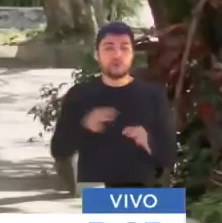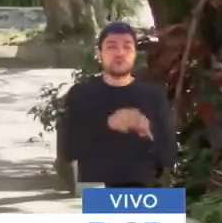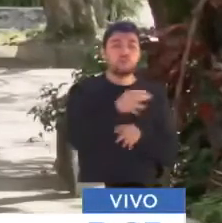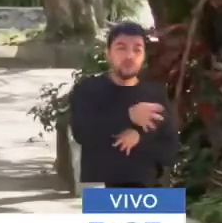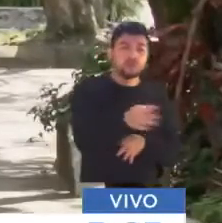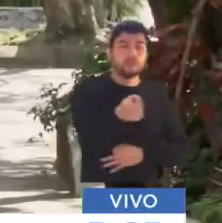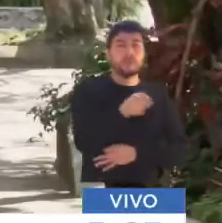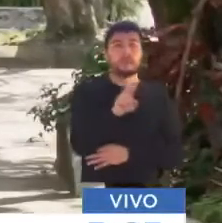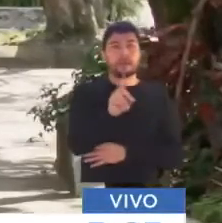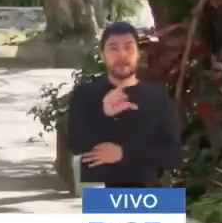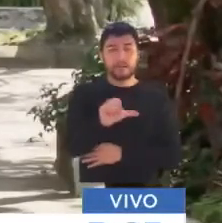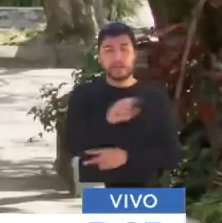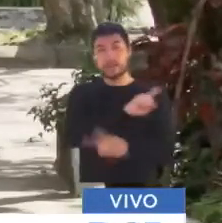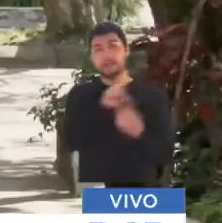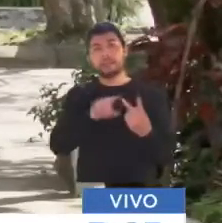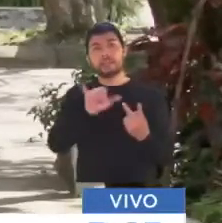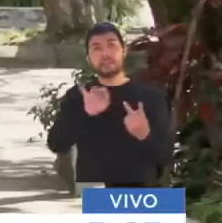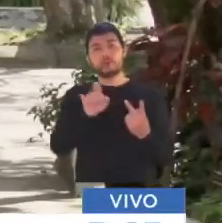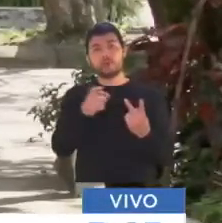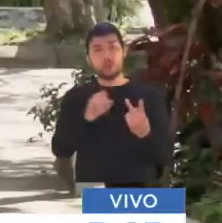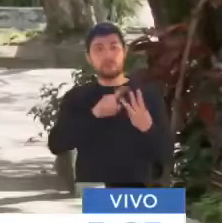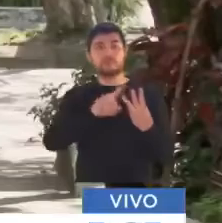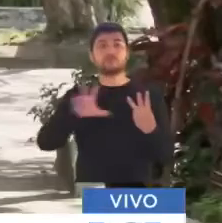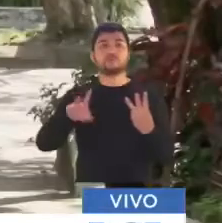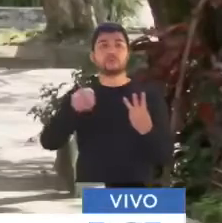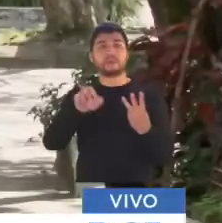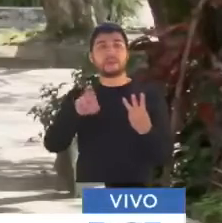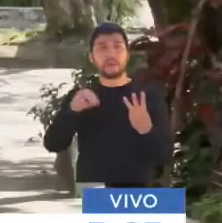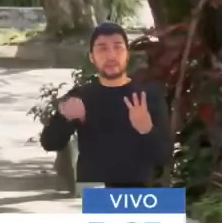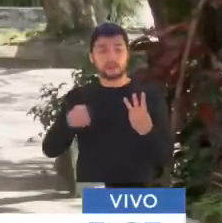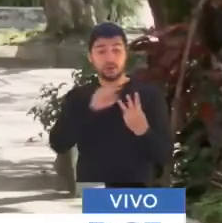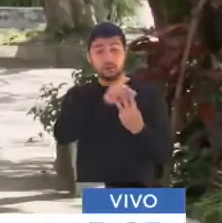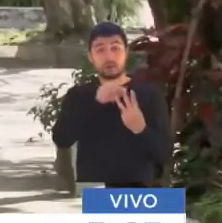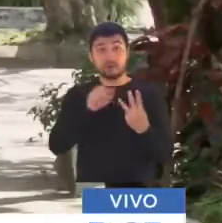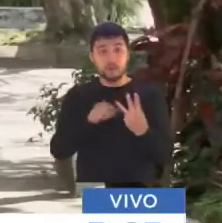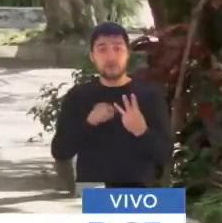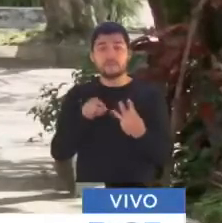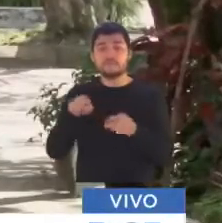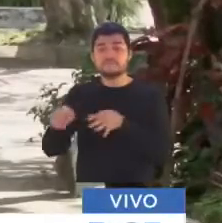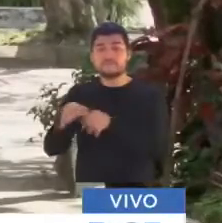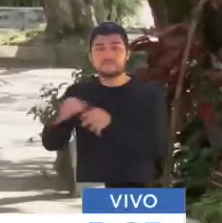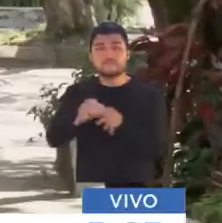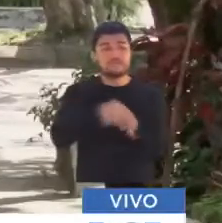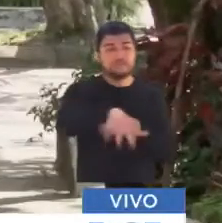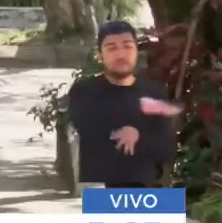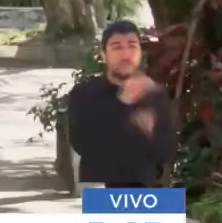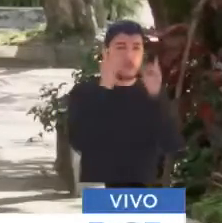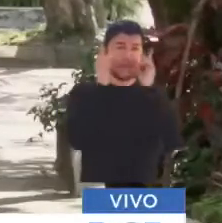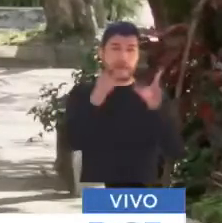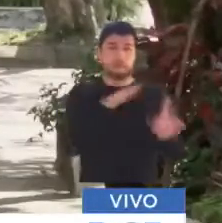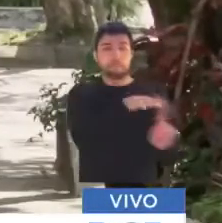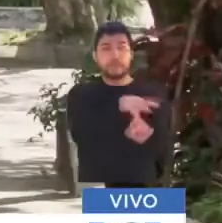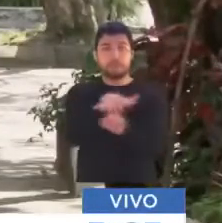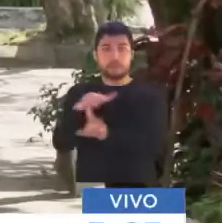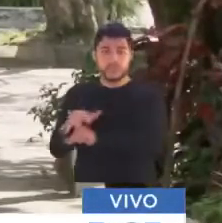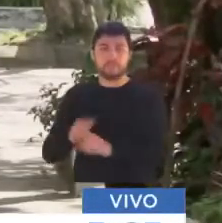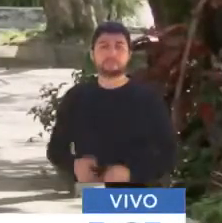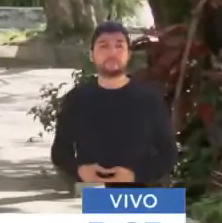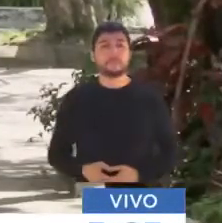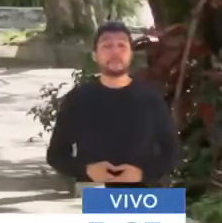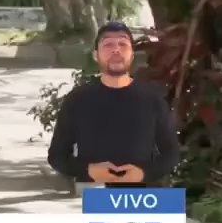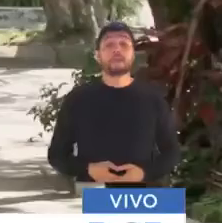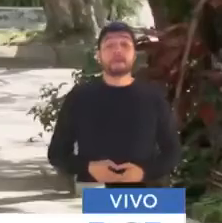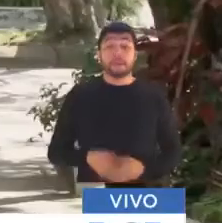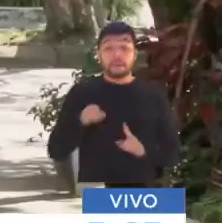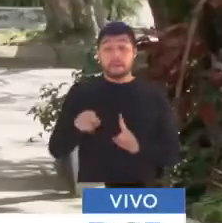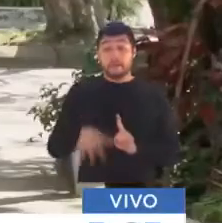de Granada, Ituango y Nariño son en donde se registran las emergencias más graves. Hay alrededor, además,